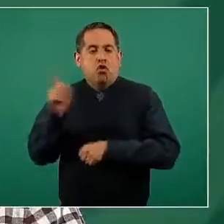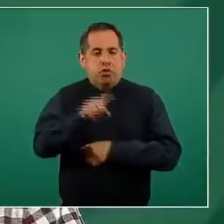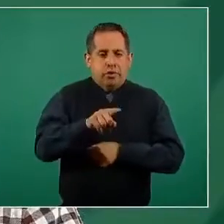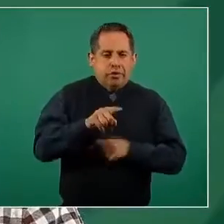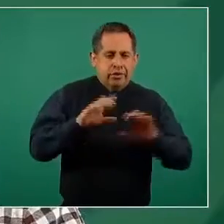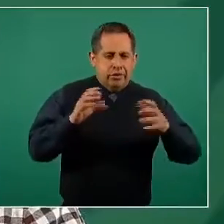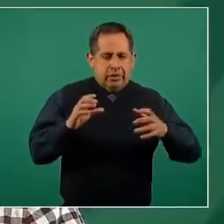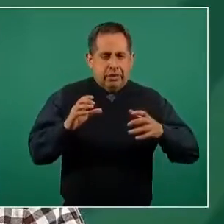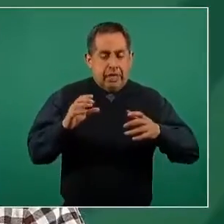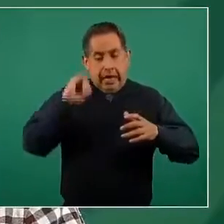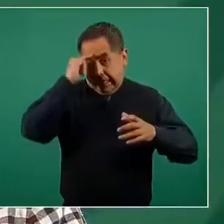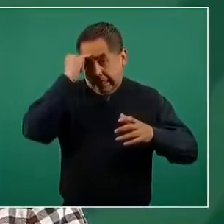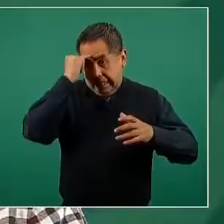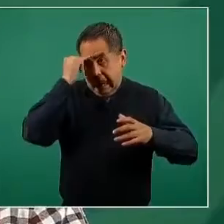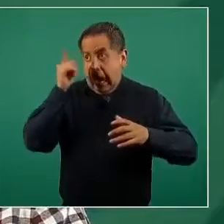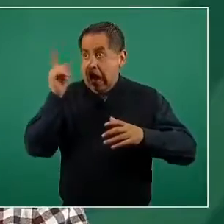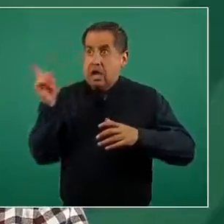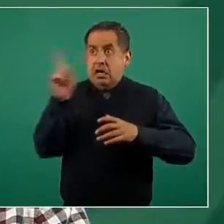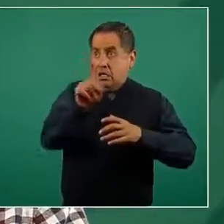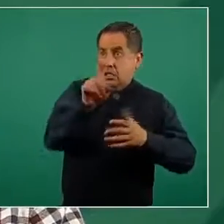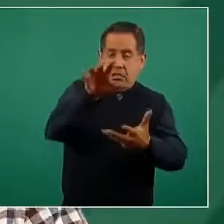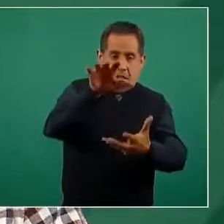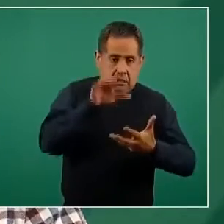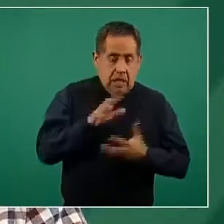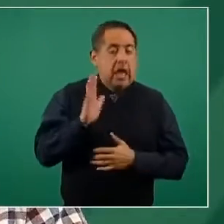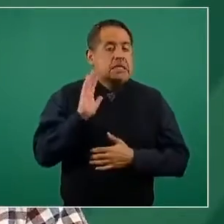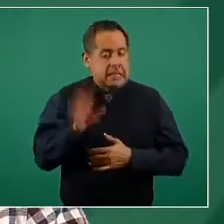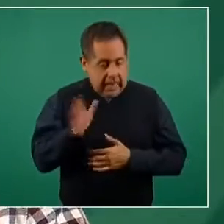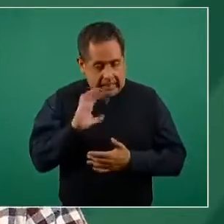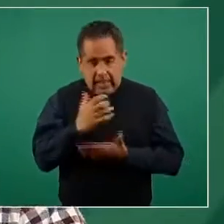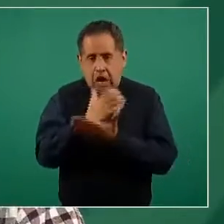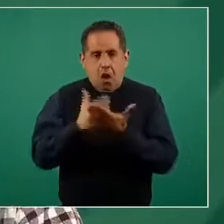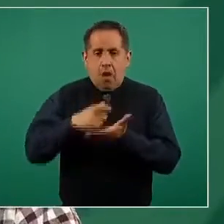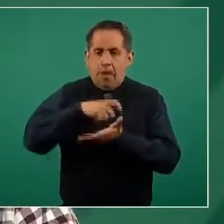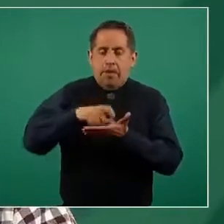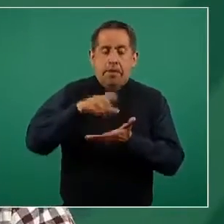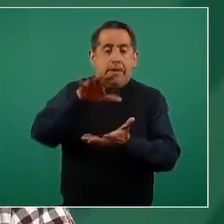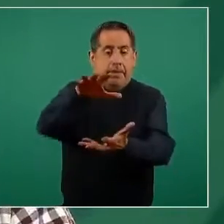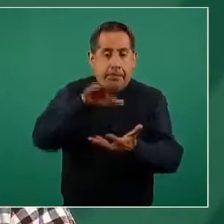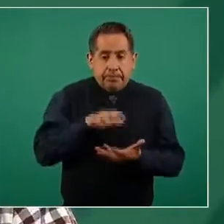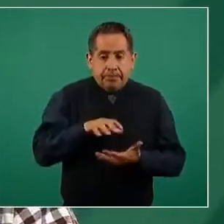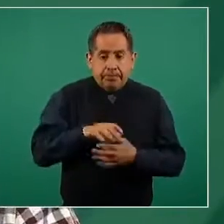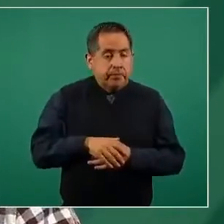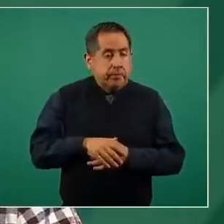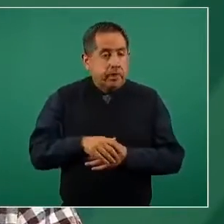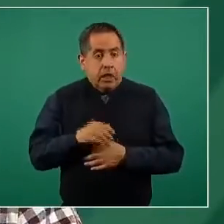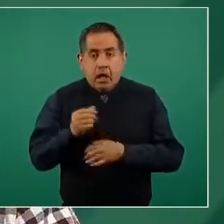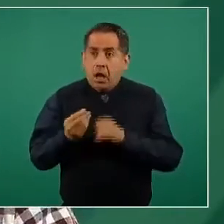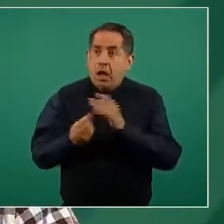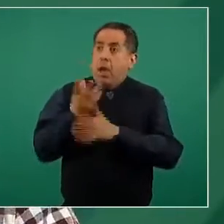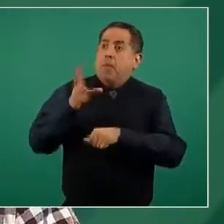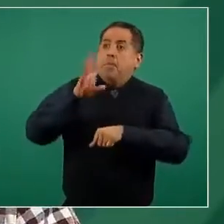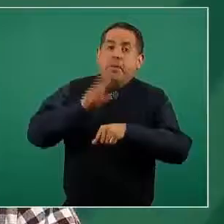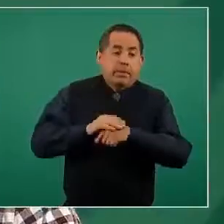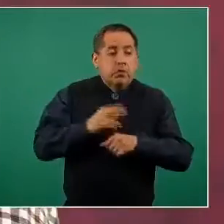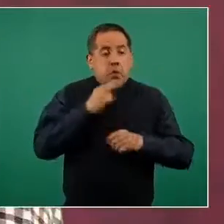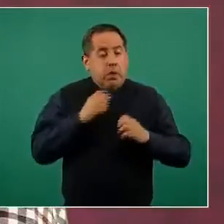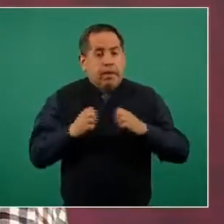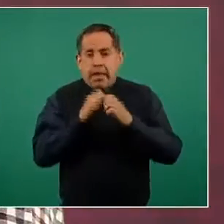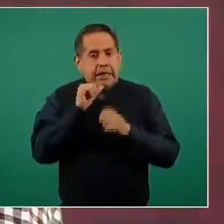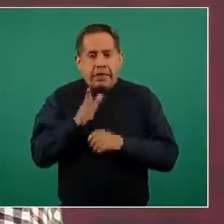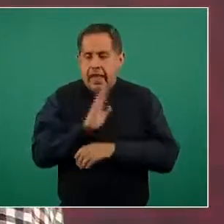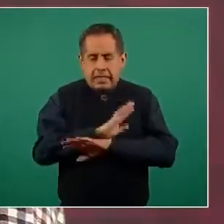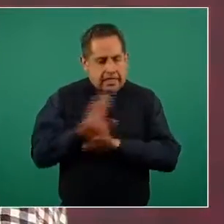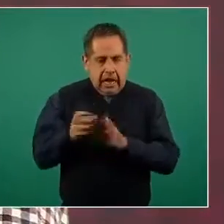Instituto Serológico de la India, ya fueron contratadas, no necesitan una nueva autorización de uso de emergencia, esta ya